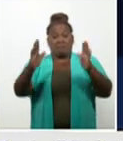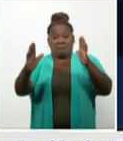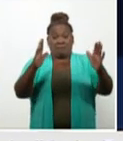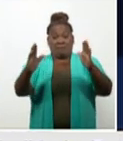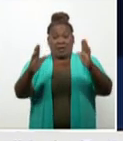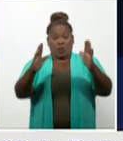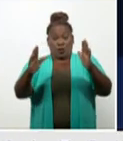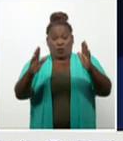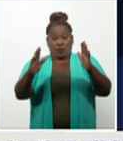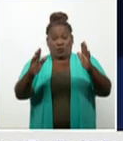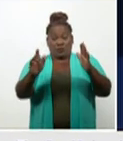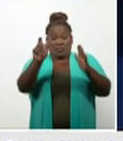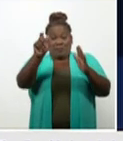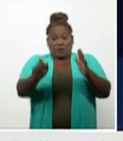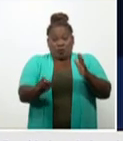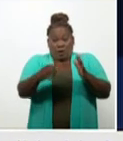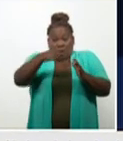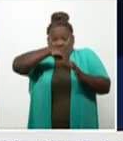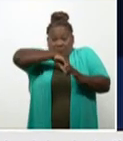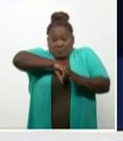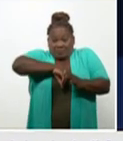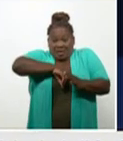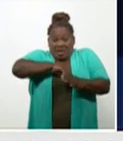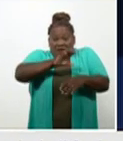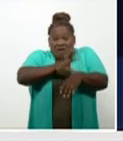incubación de la enfermedad